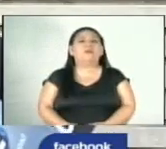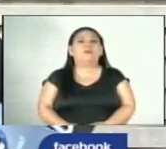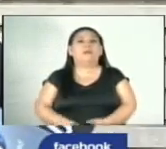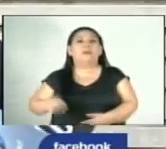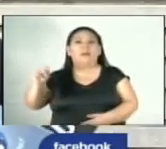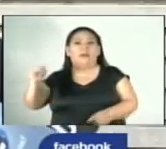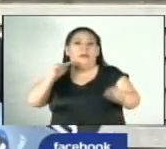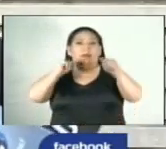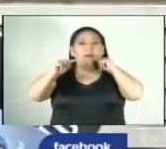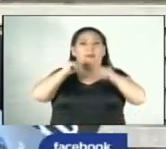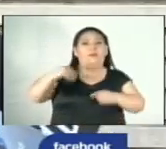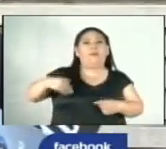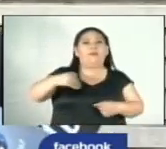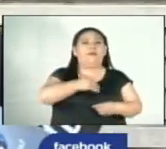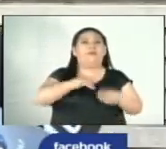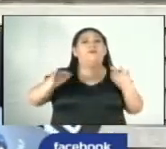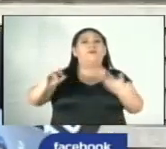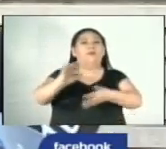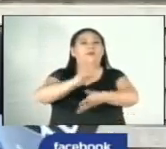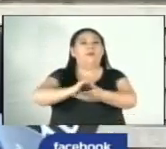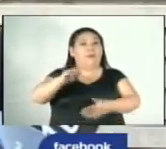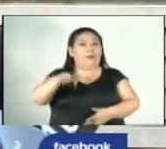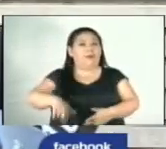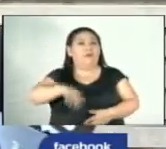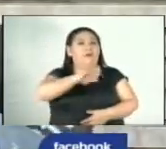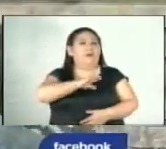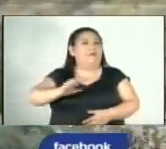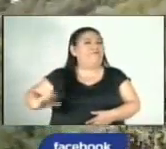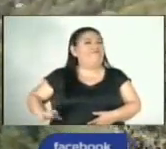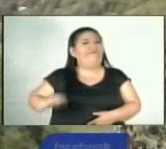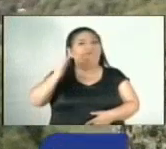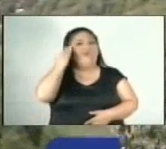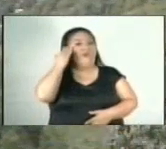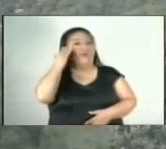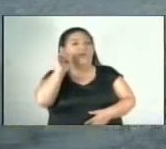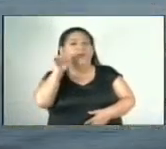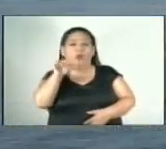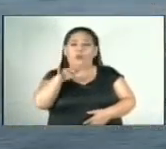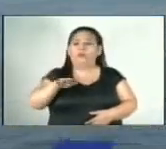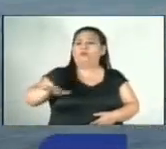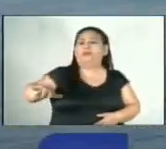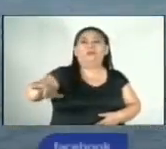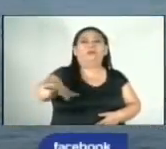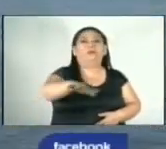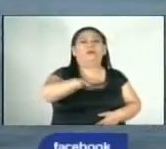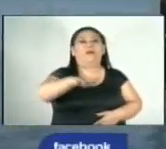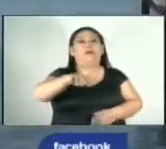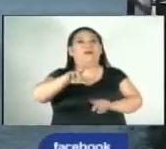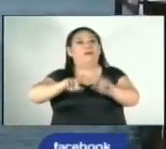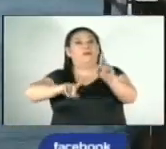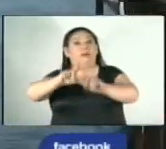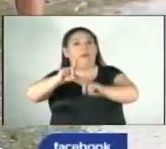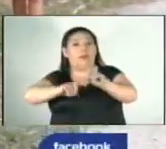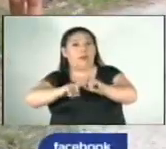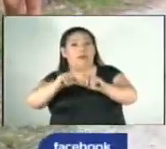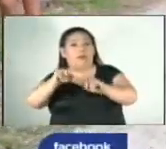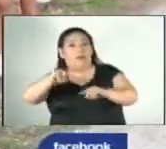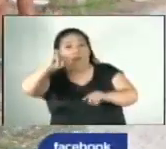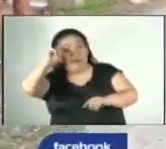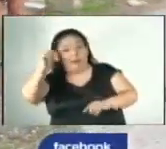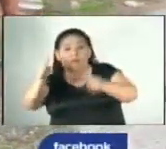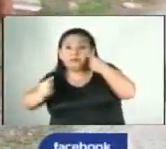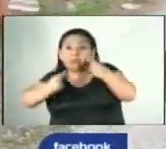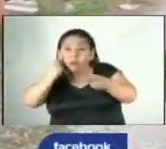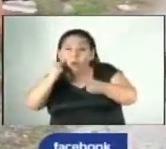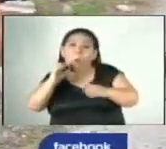Autoridades de medio ambiente en el país no definen lo que pasará con el espejo de agua del lago de Coatepeque y las actividades turísticas